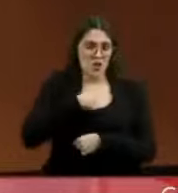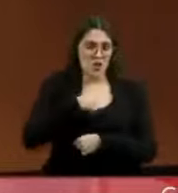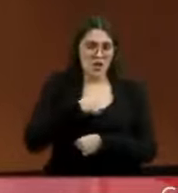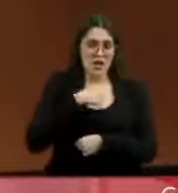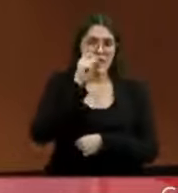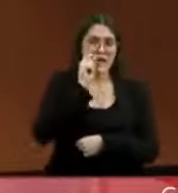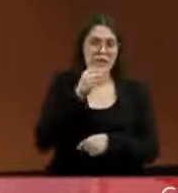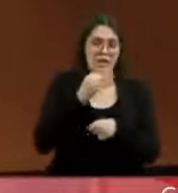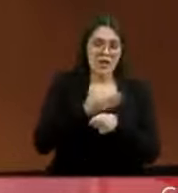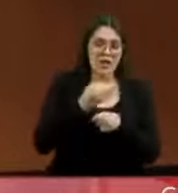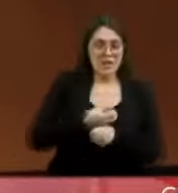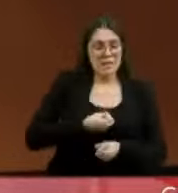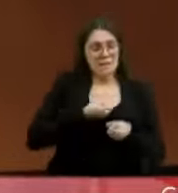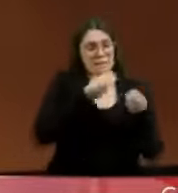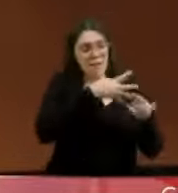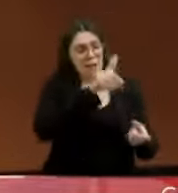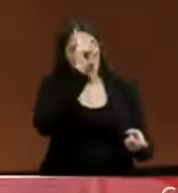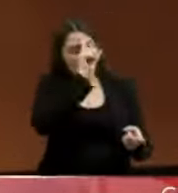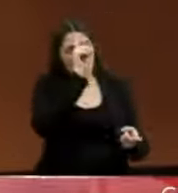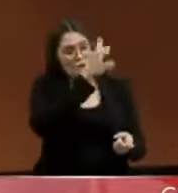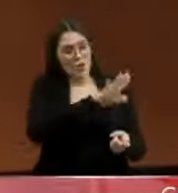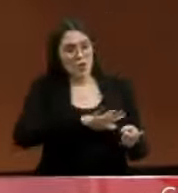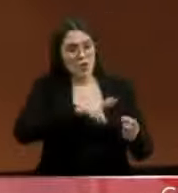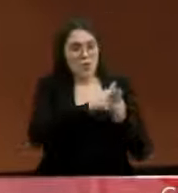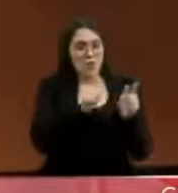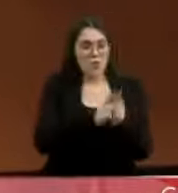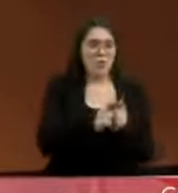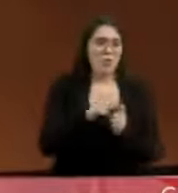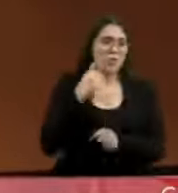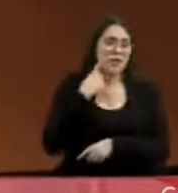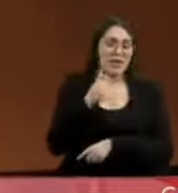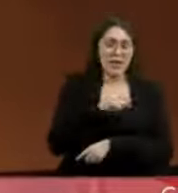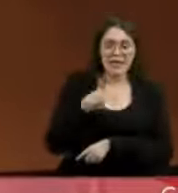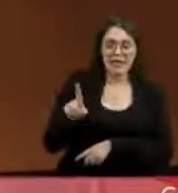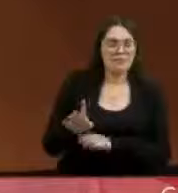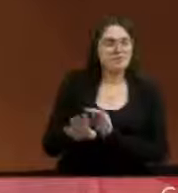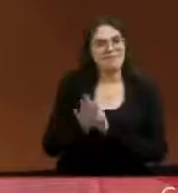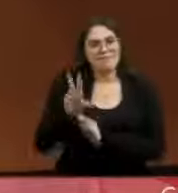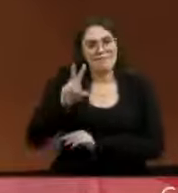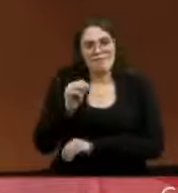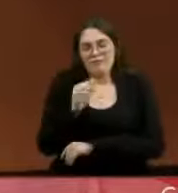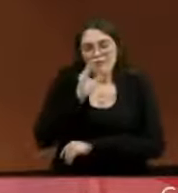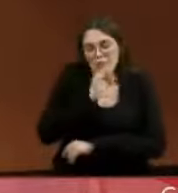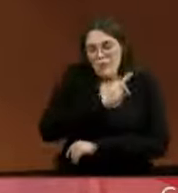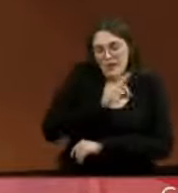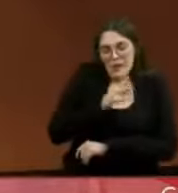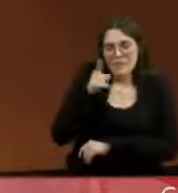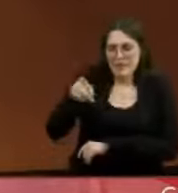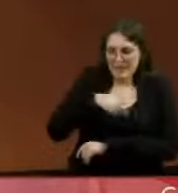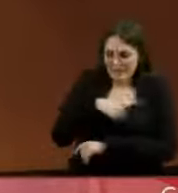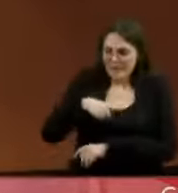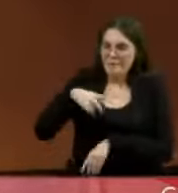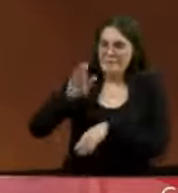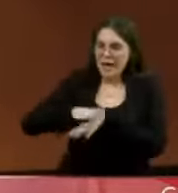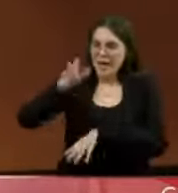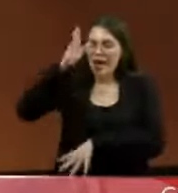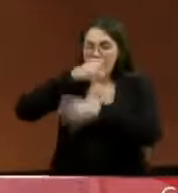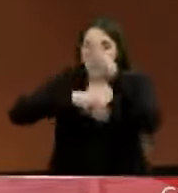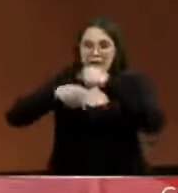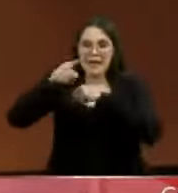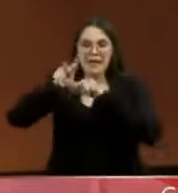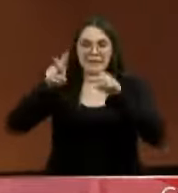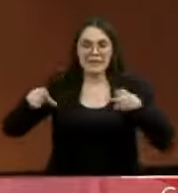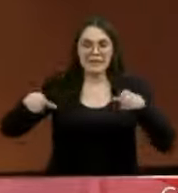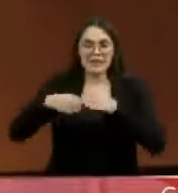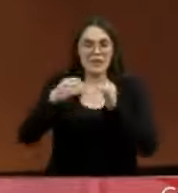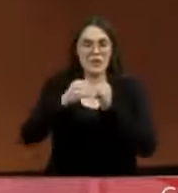para darle consejos a la oposición, pero tienen un largo camino de aprendizaje como oposición. Vamos